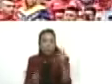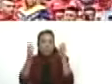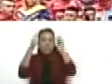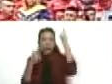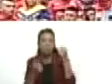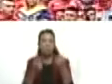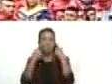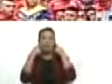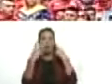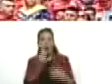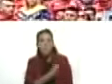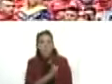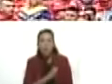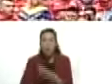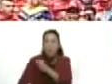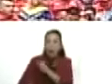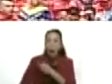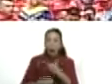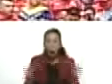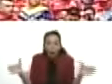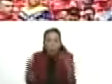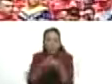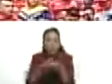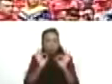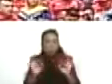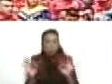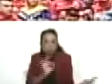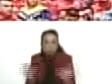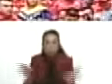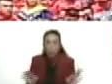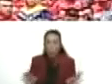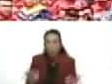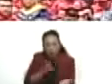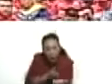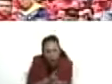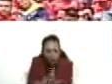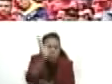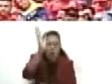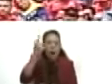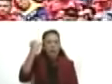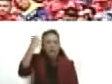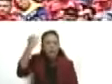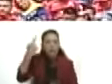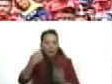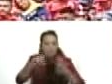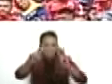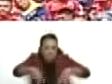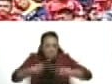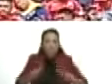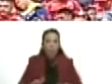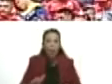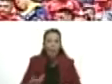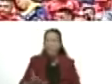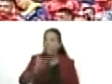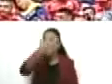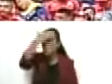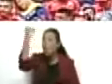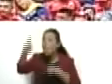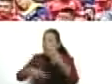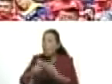despertarnos, a organizarnos, a encaminarnos. Pero no olvido